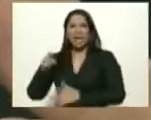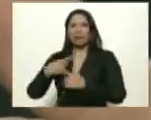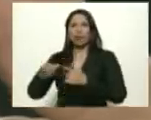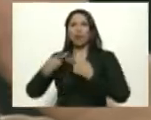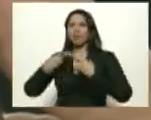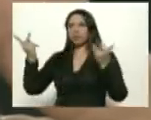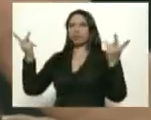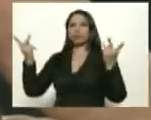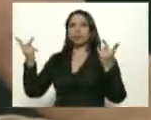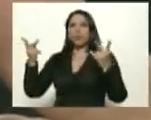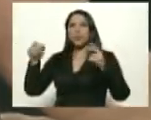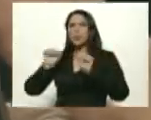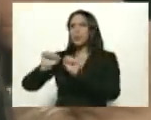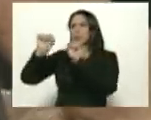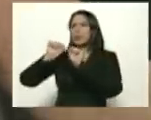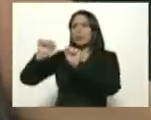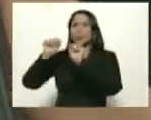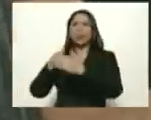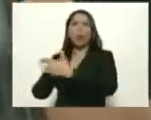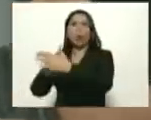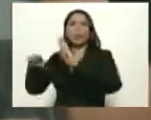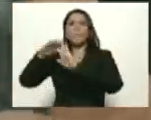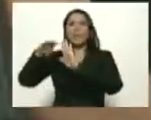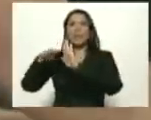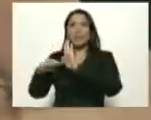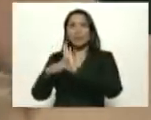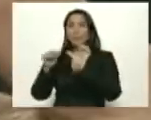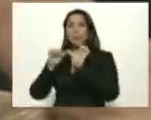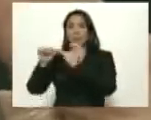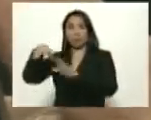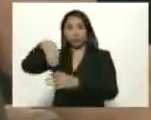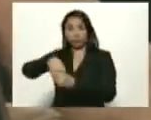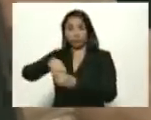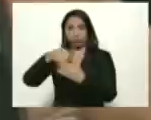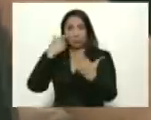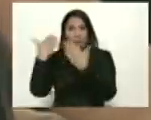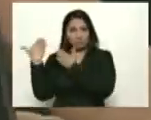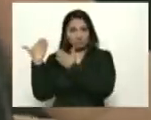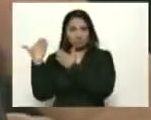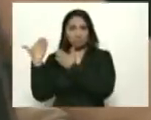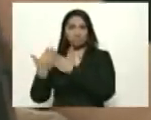en contra de las medidas de permanencia en la casa. Miren la manifestación cómo era.